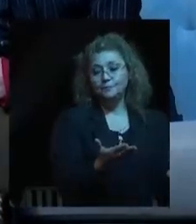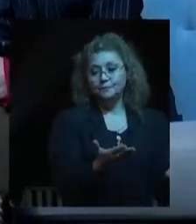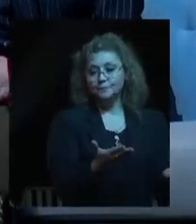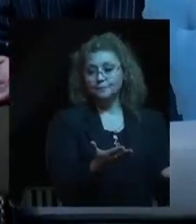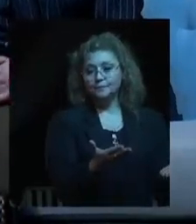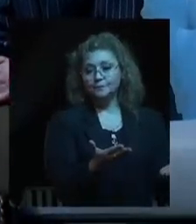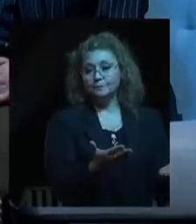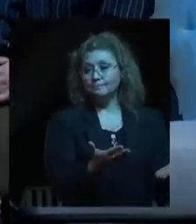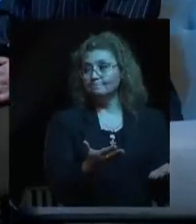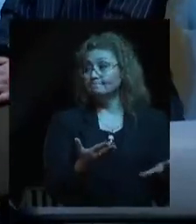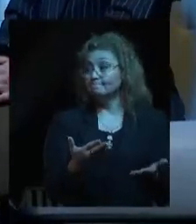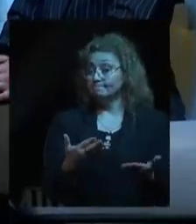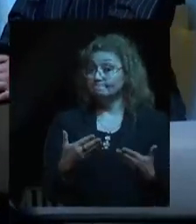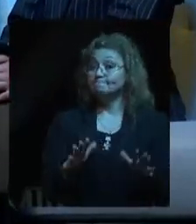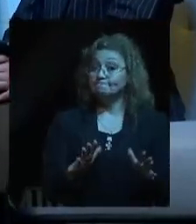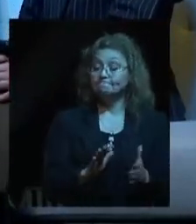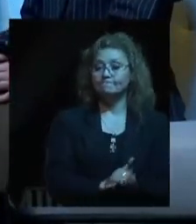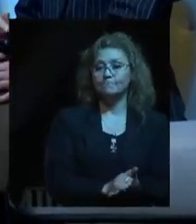Ya.